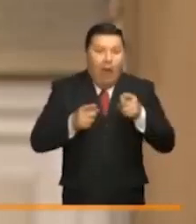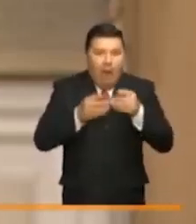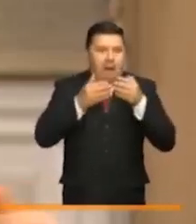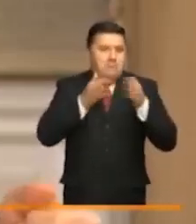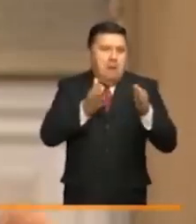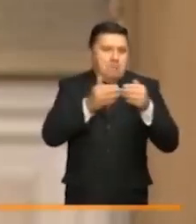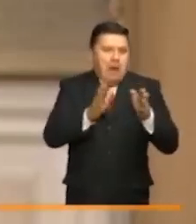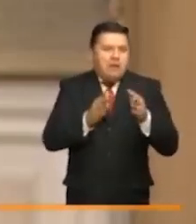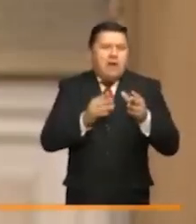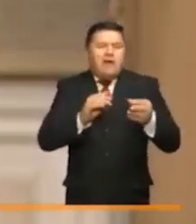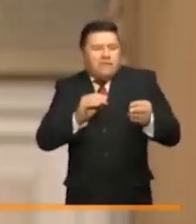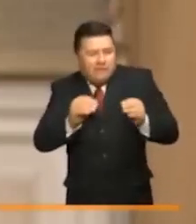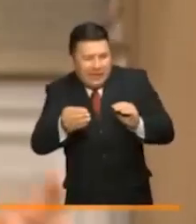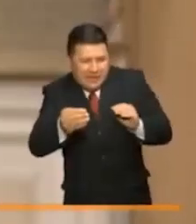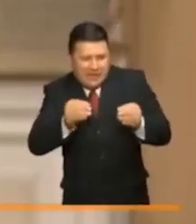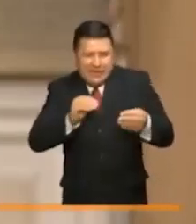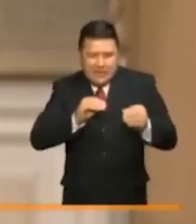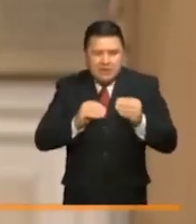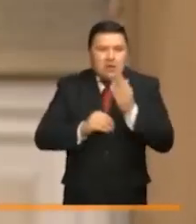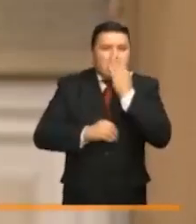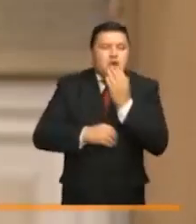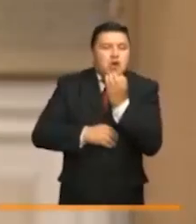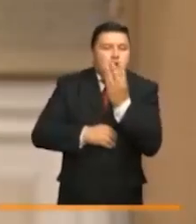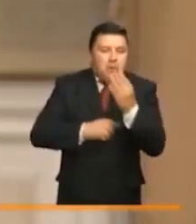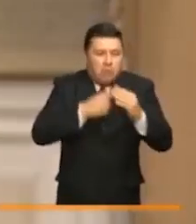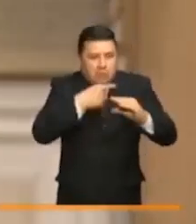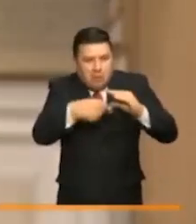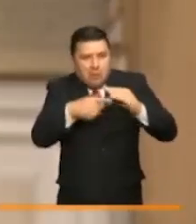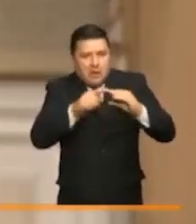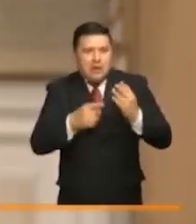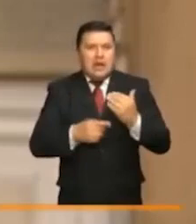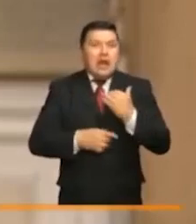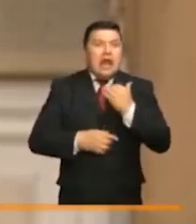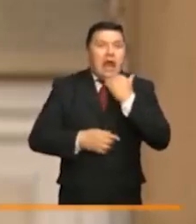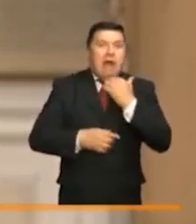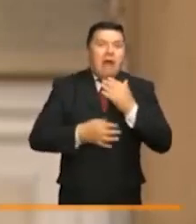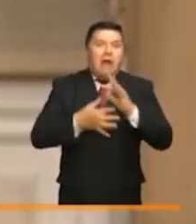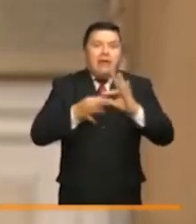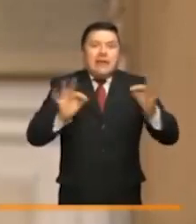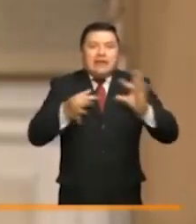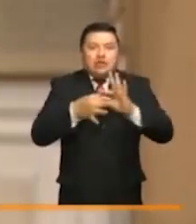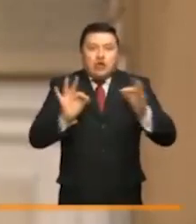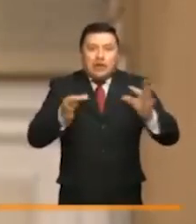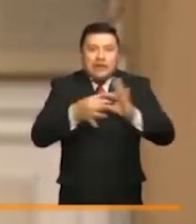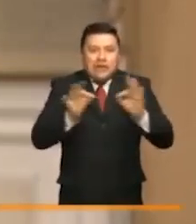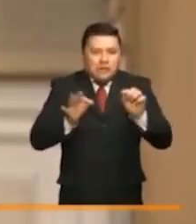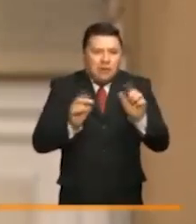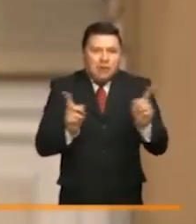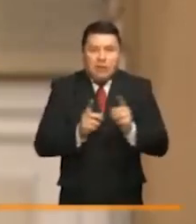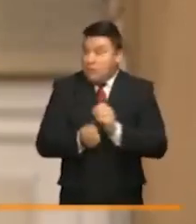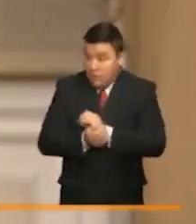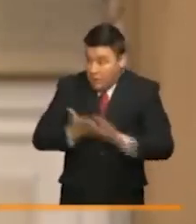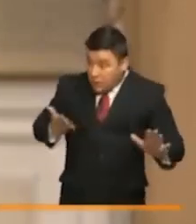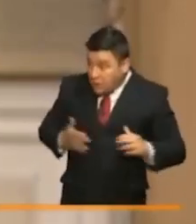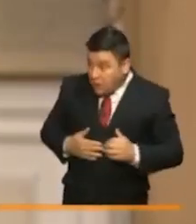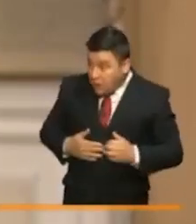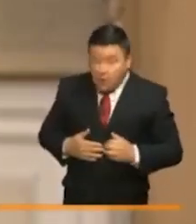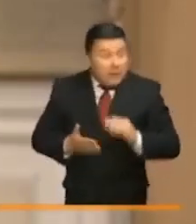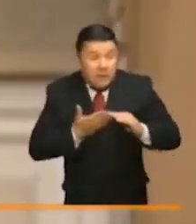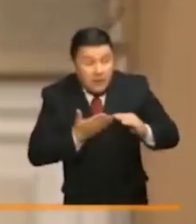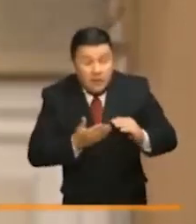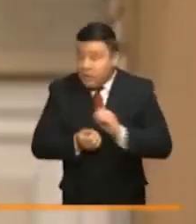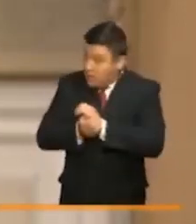podrá recibir y enviar unos números de mensajes de texto en todo caso. De forma gratuitamente.